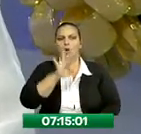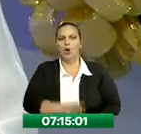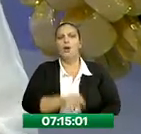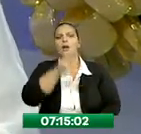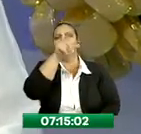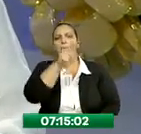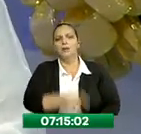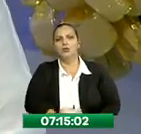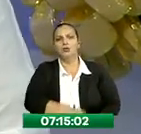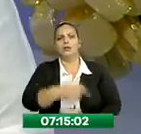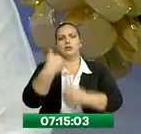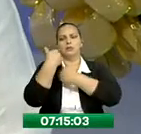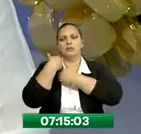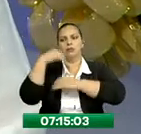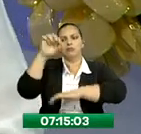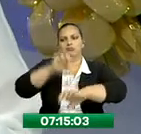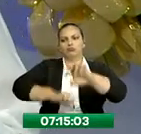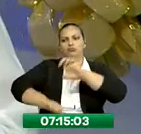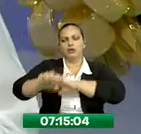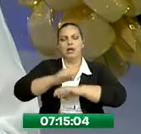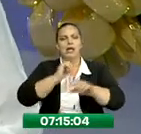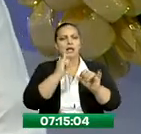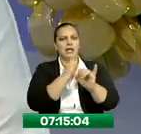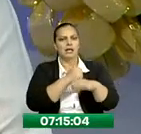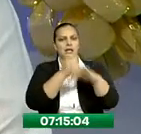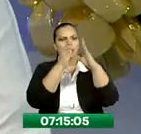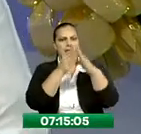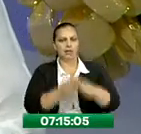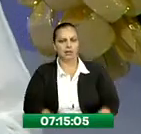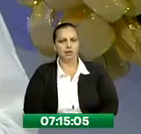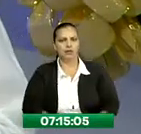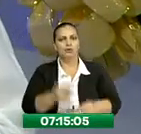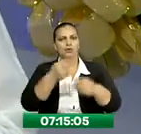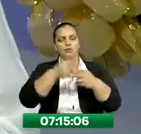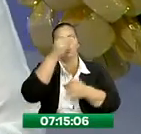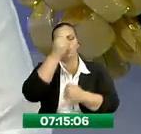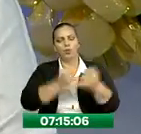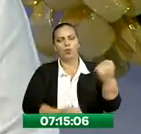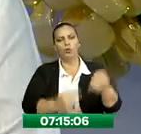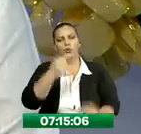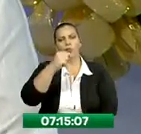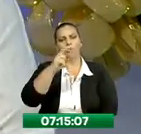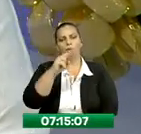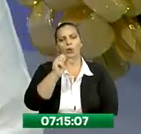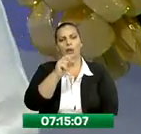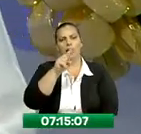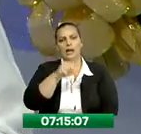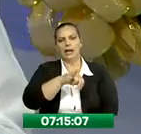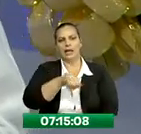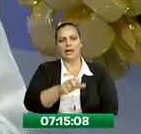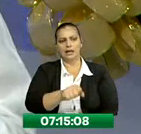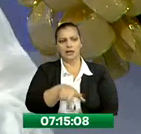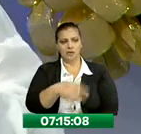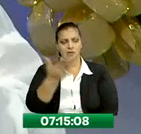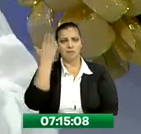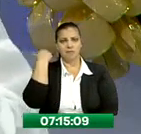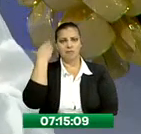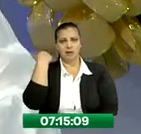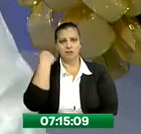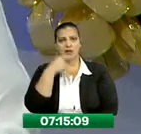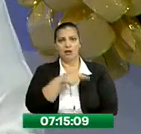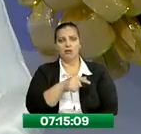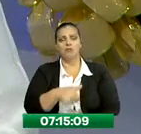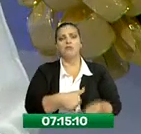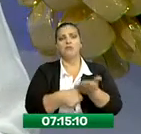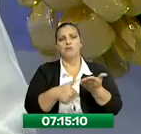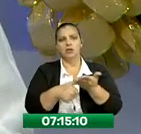el ingeniero Donald Castillo Graham, ex gerente de INECEL, ex gerente del Ministerio de Electricidad, una persona